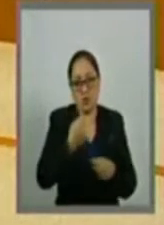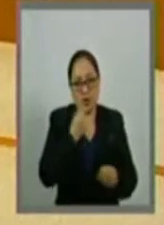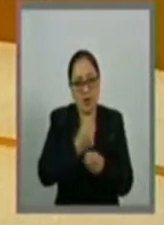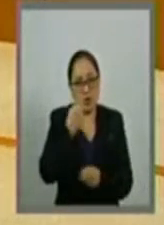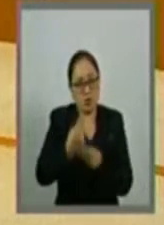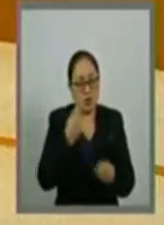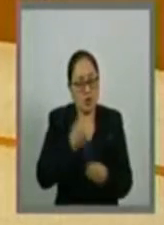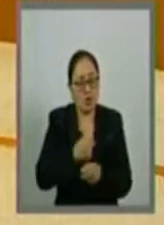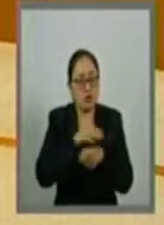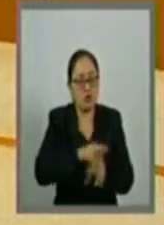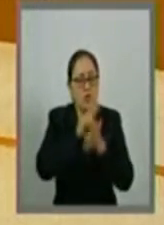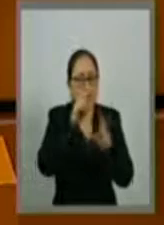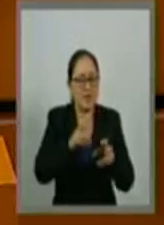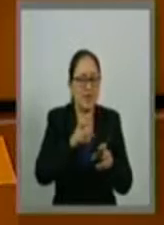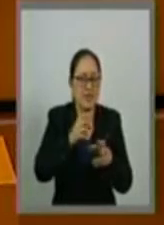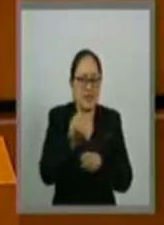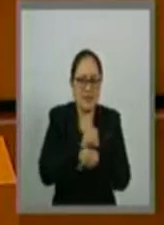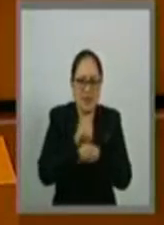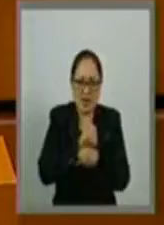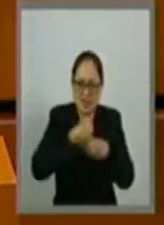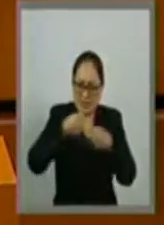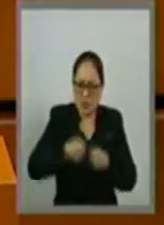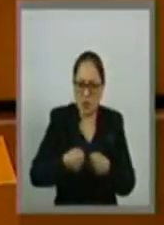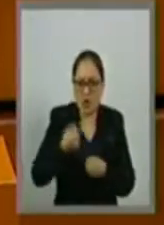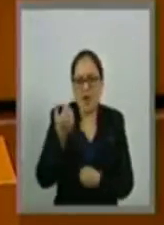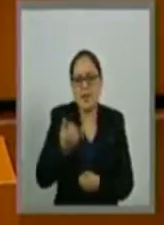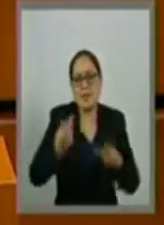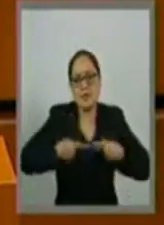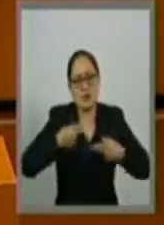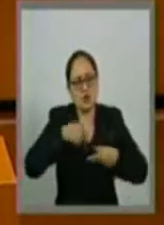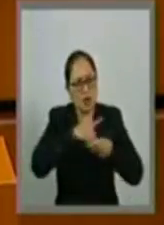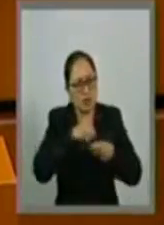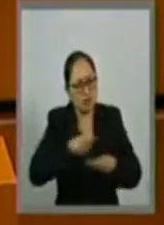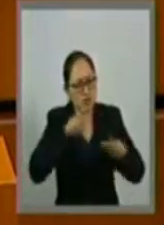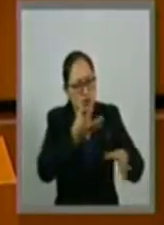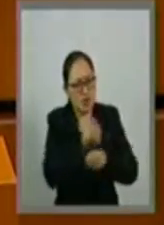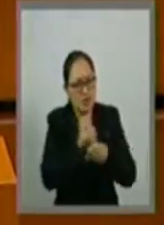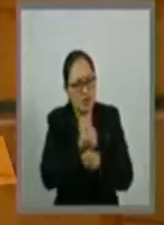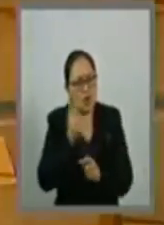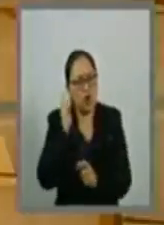Seguridad Sanguínea y del Donante de Sangre. Por una vida más sana, muchas gracias.